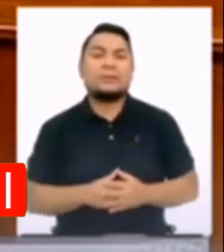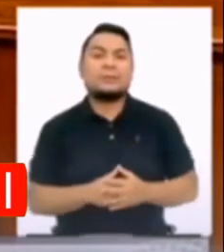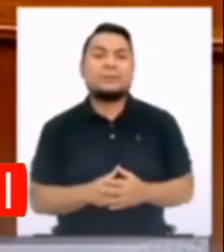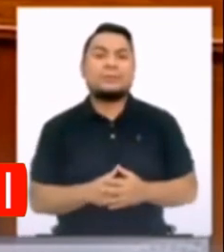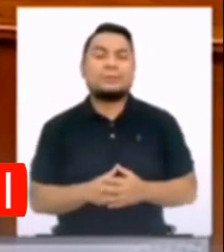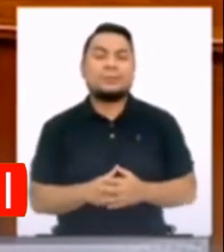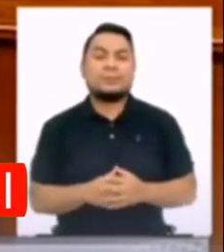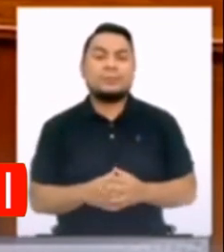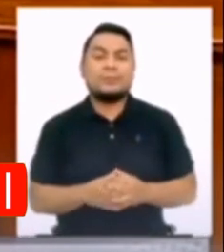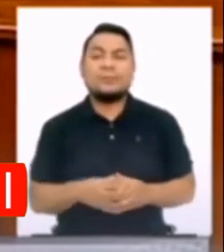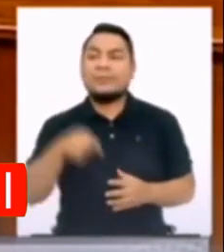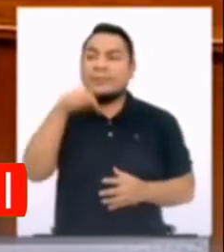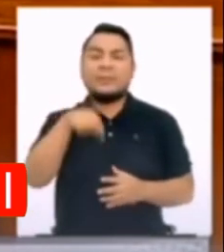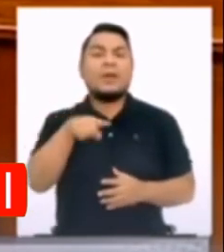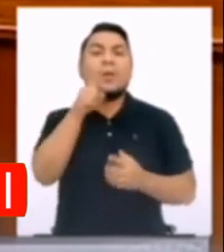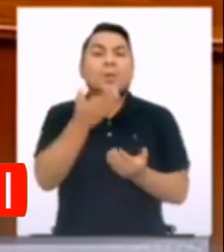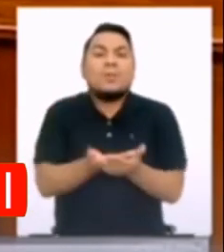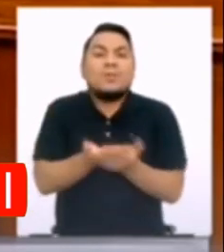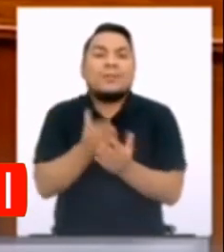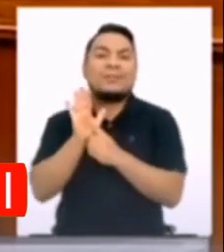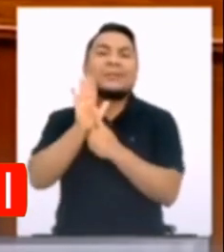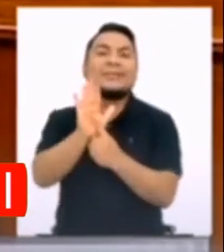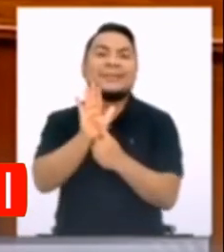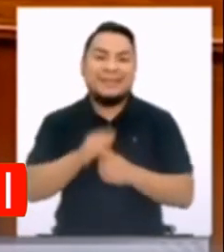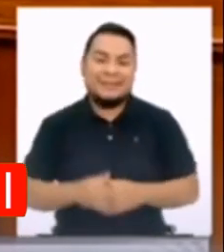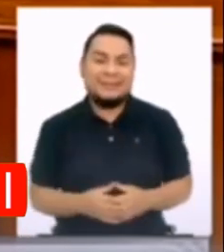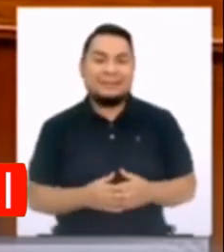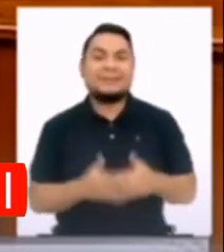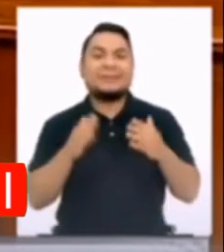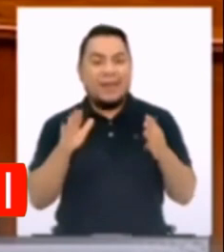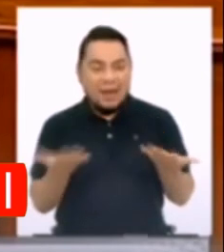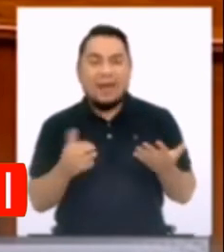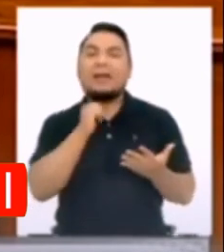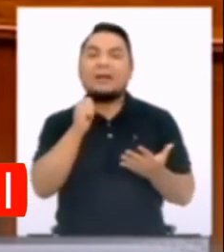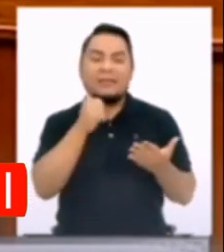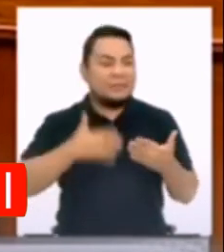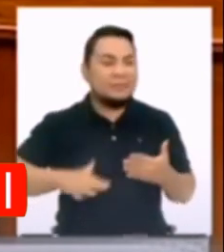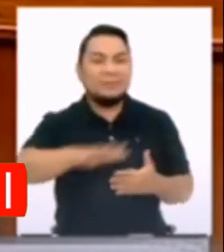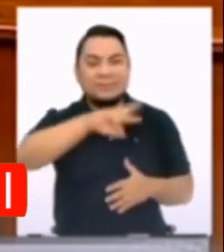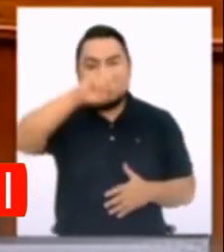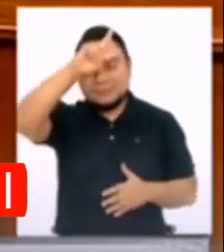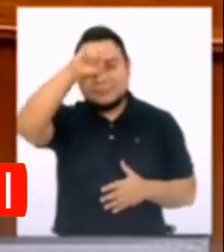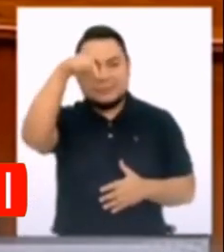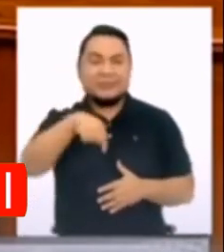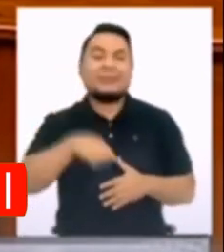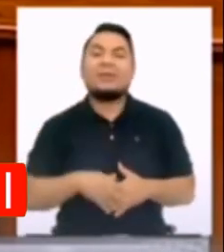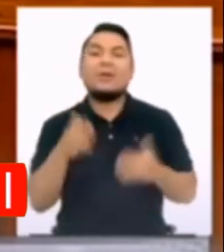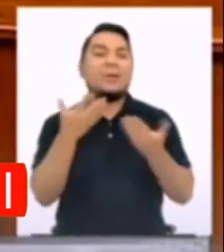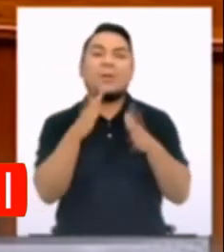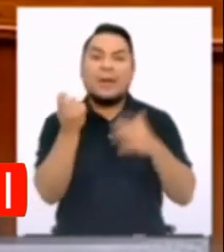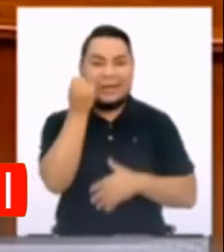trabajo, nuestra honestidad y consecuencia con todas las demandas que tiene nuestro pueblo. No vamos a